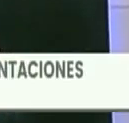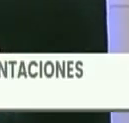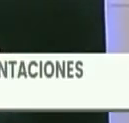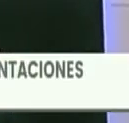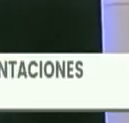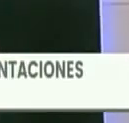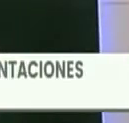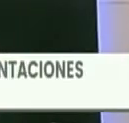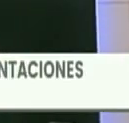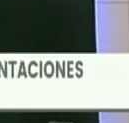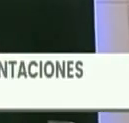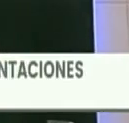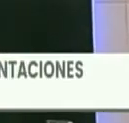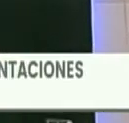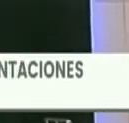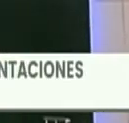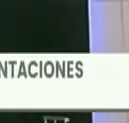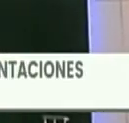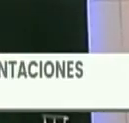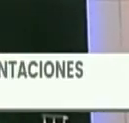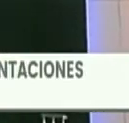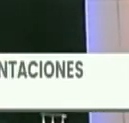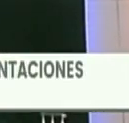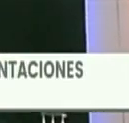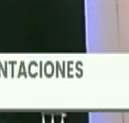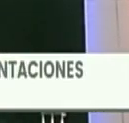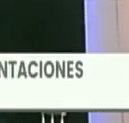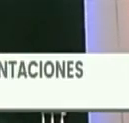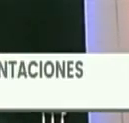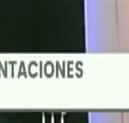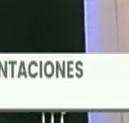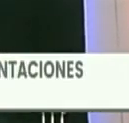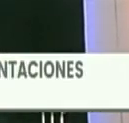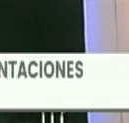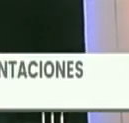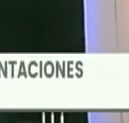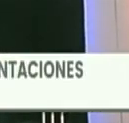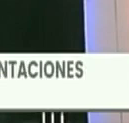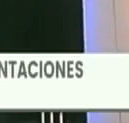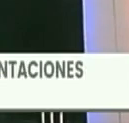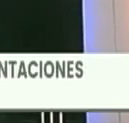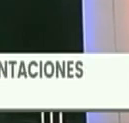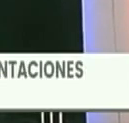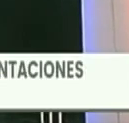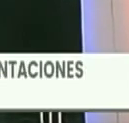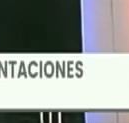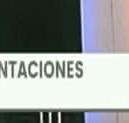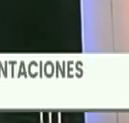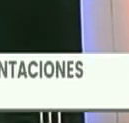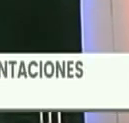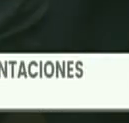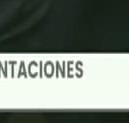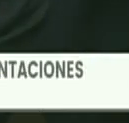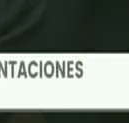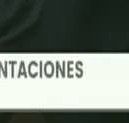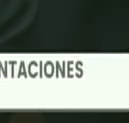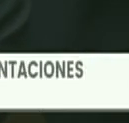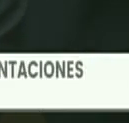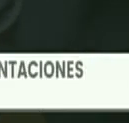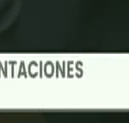Ahora se prepara a compartir sus palabras el excelentísima vicepresidenta, excelentísimo